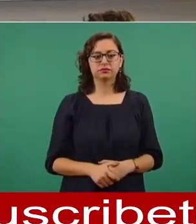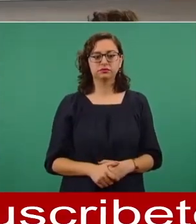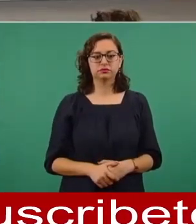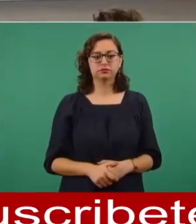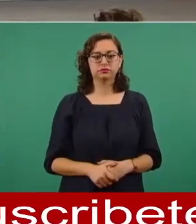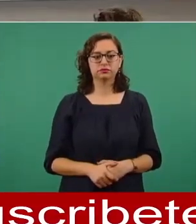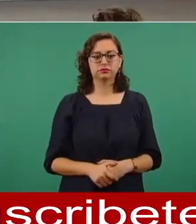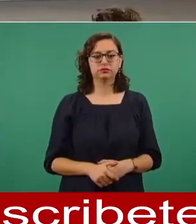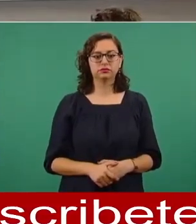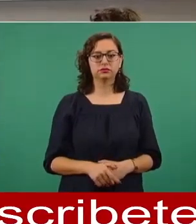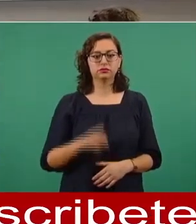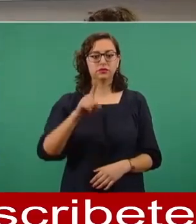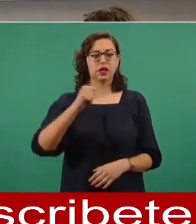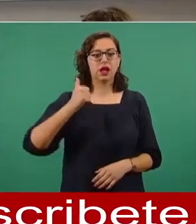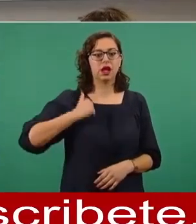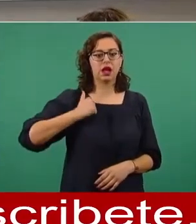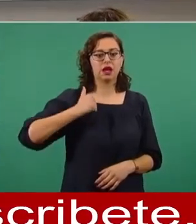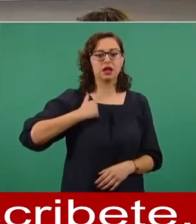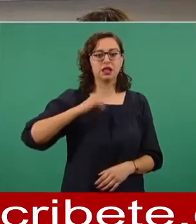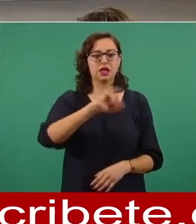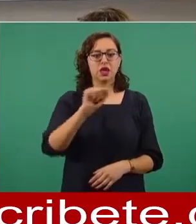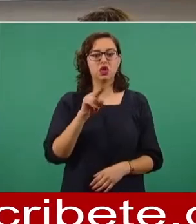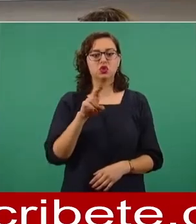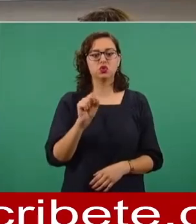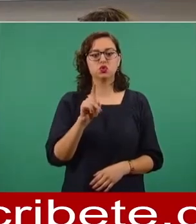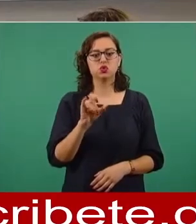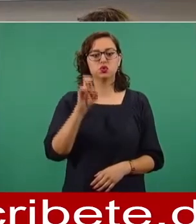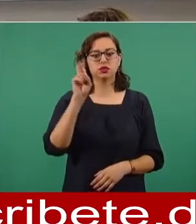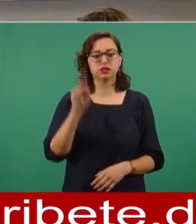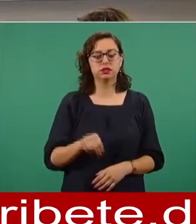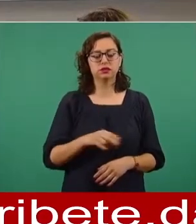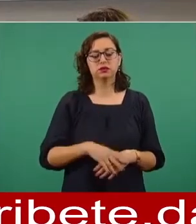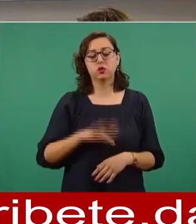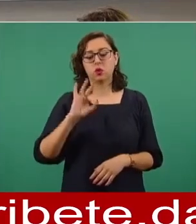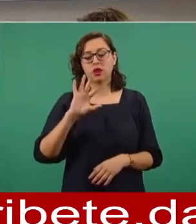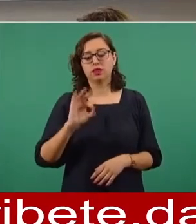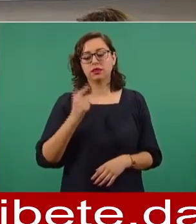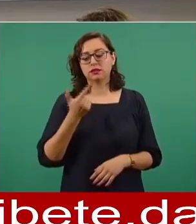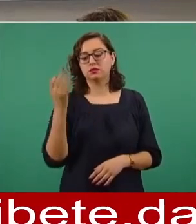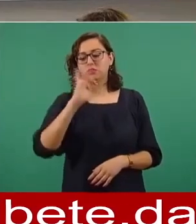Trudeau, Canadá. 47 de aprobación.